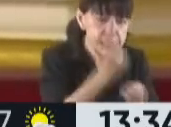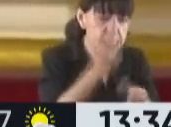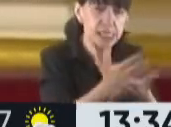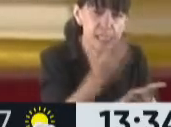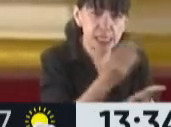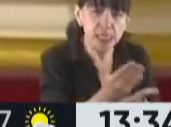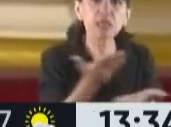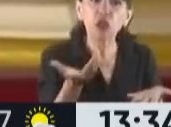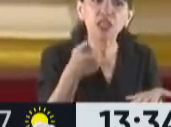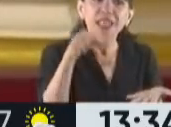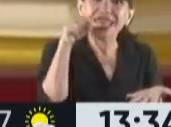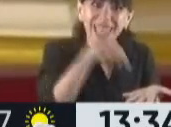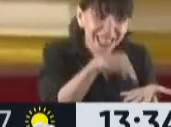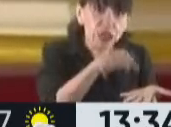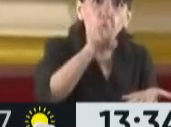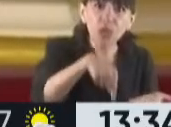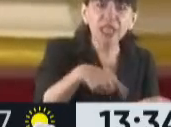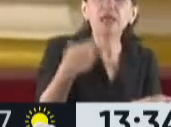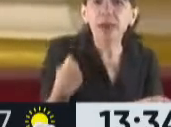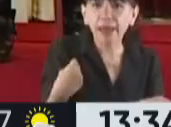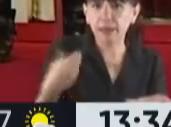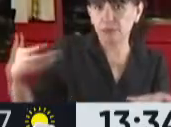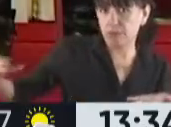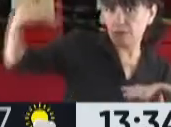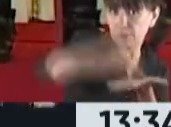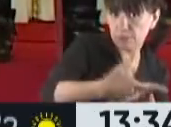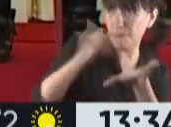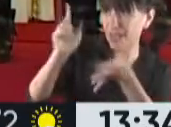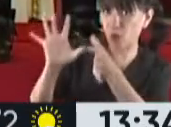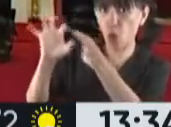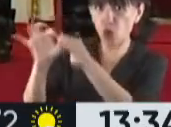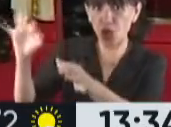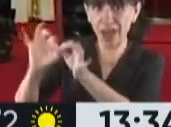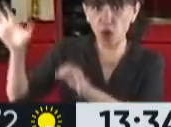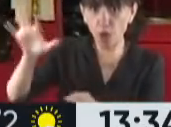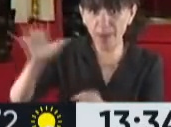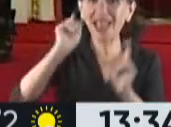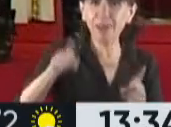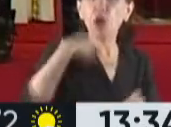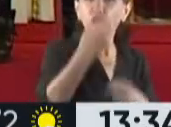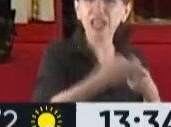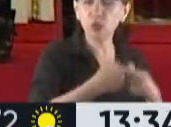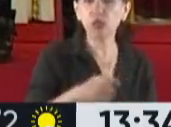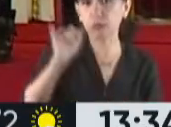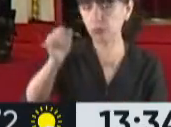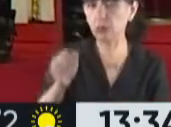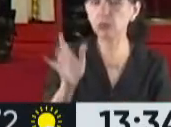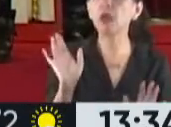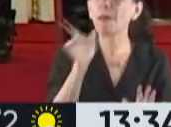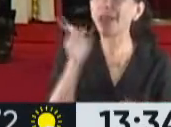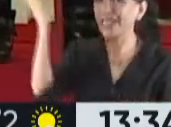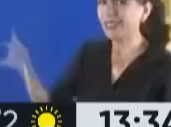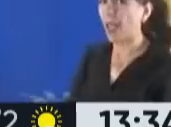financiamiento por parte de la Unión Europea para otras industrias también, ¿no? Bueno, la presidenta creo que ha sido muy clara sobre un plan de inversión de la